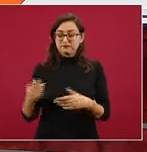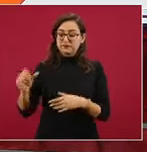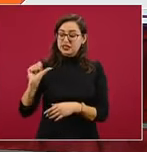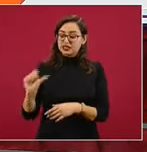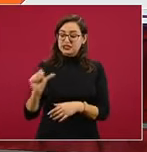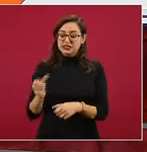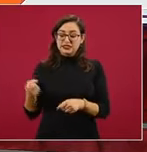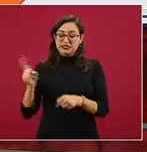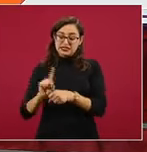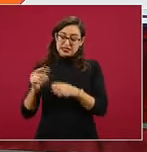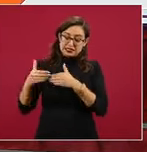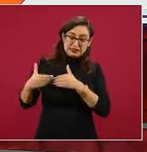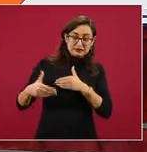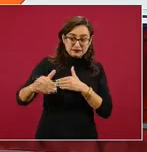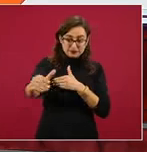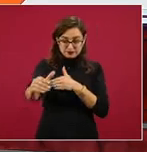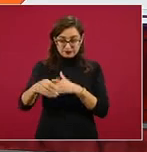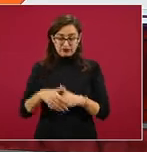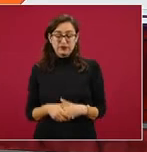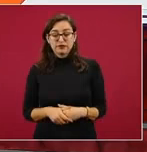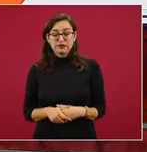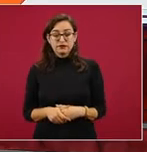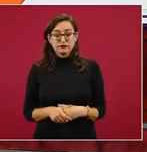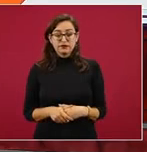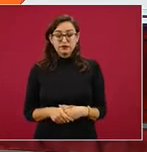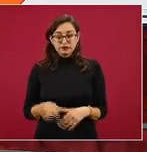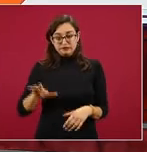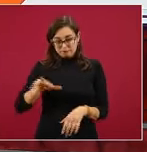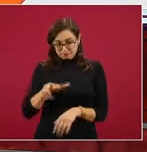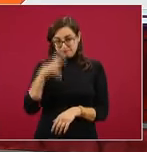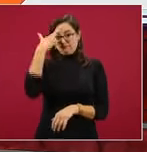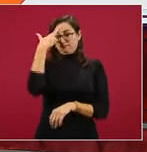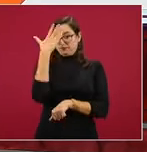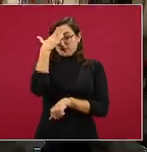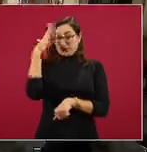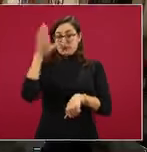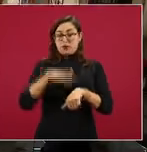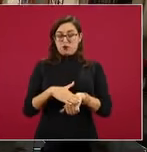16 días son solo para recordarnos